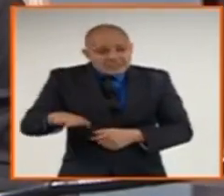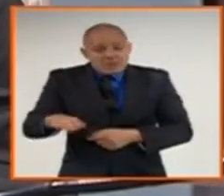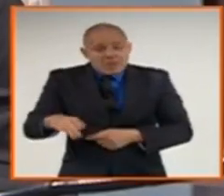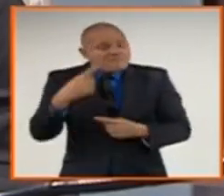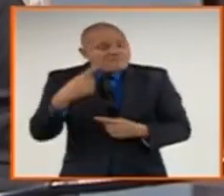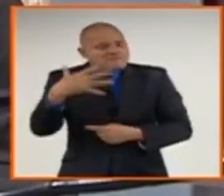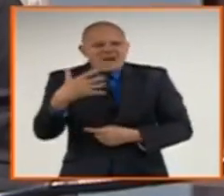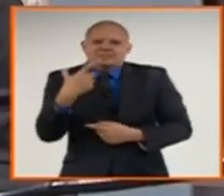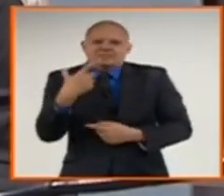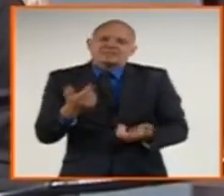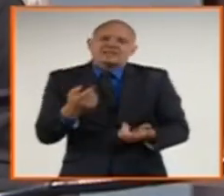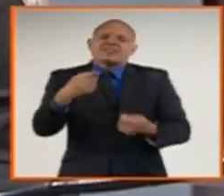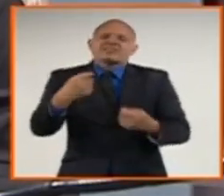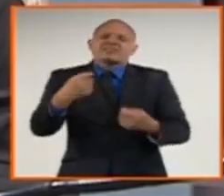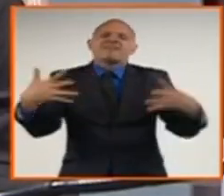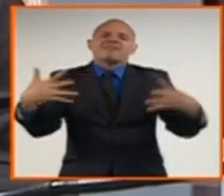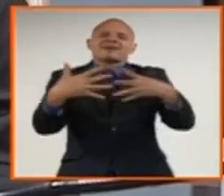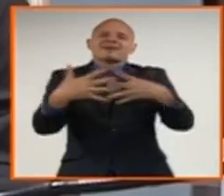tenga entonces